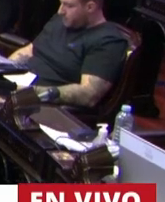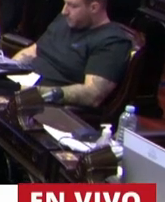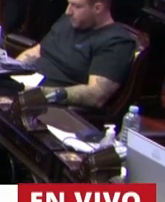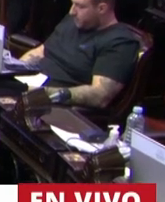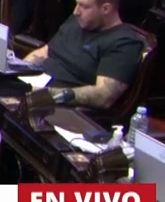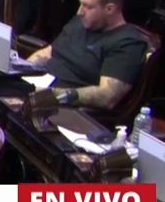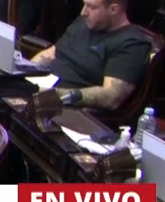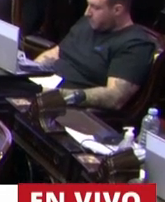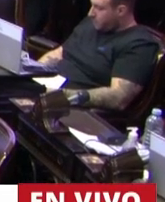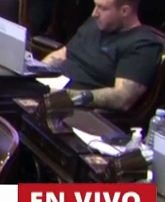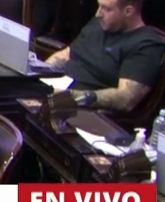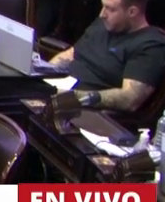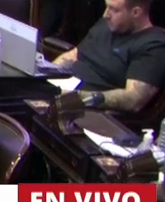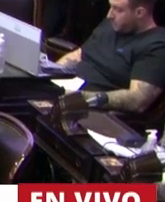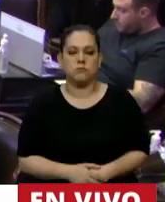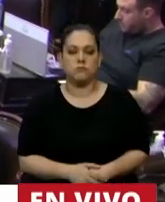tiempo